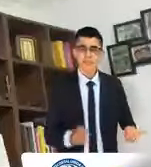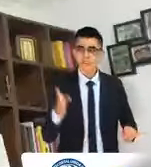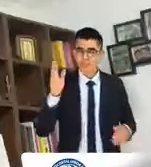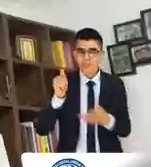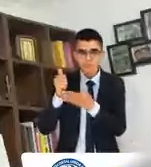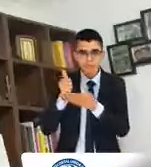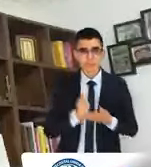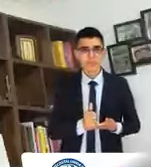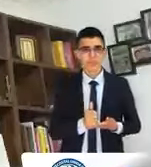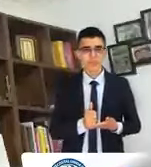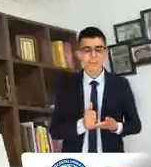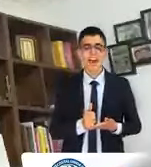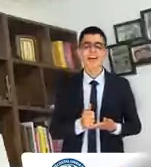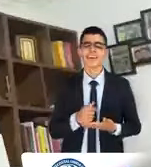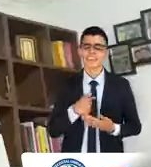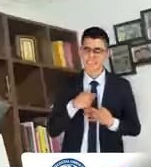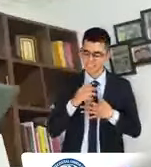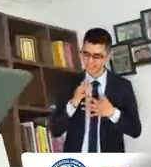agarrar un pandero